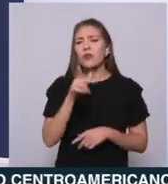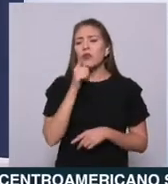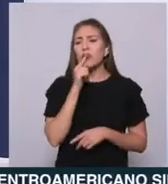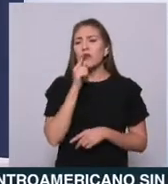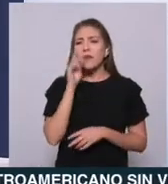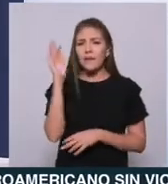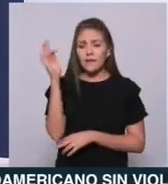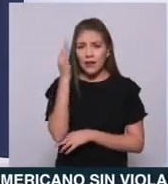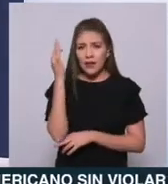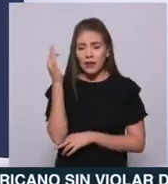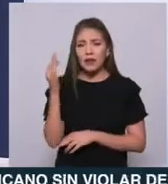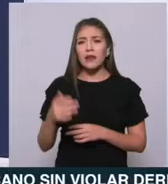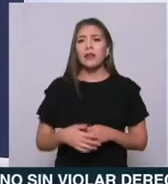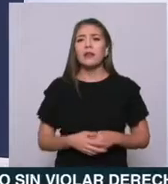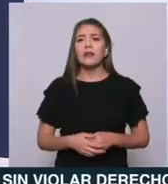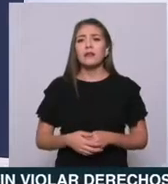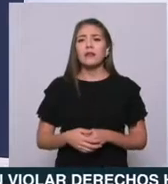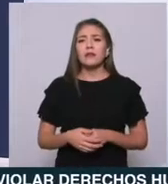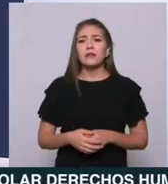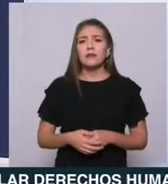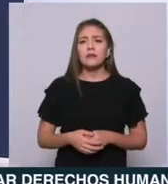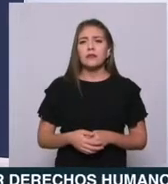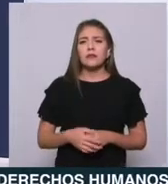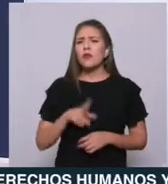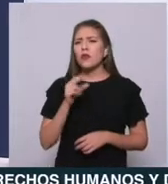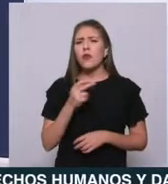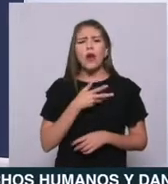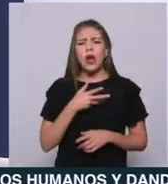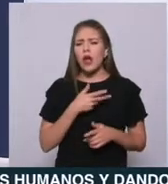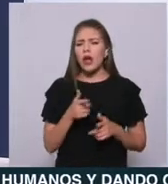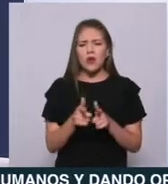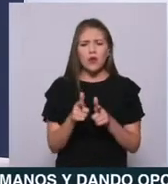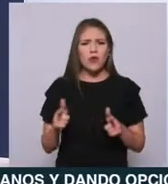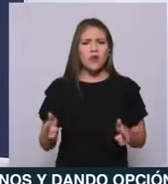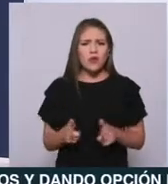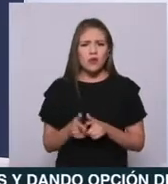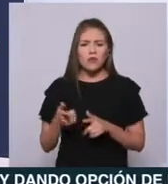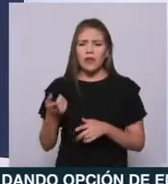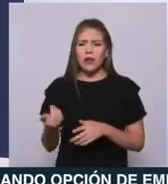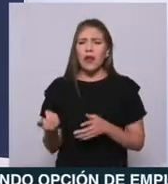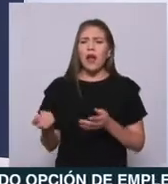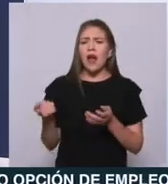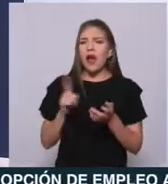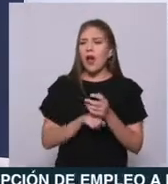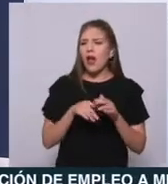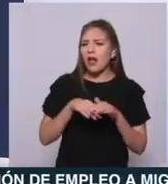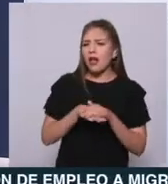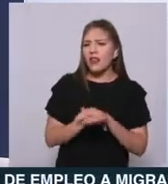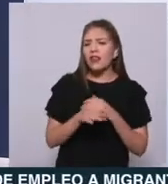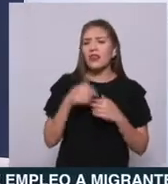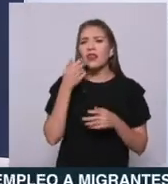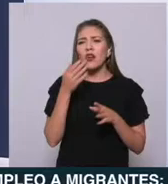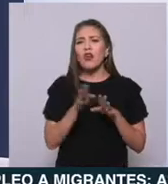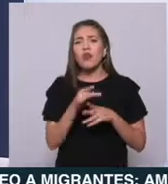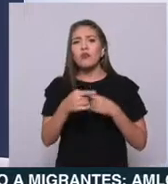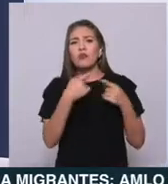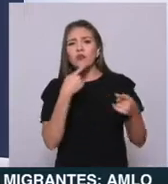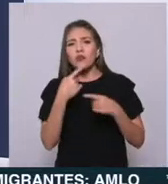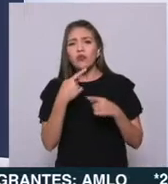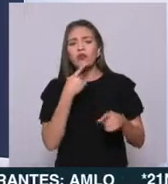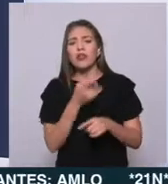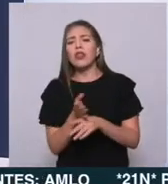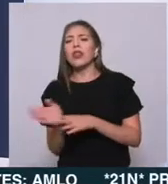la unidad de todos los elementos, es decir, no hay grupos internos que estén tratando pues de desviar estas negociaciones que ellos pretenden